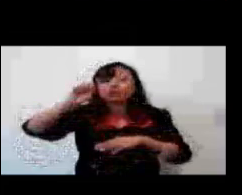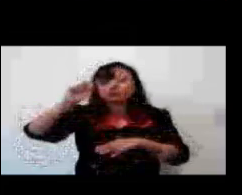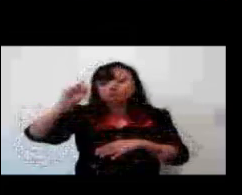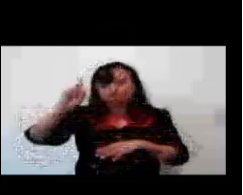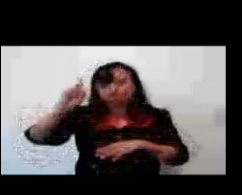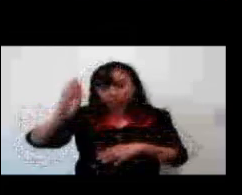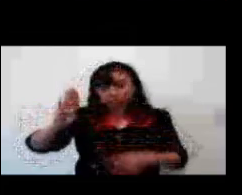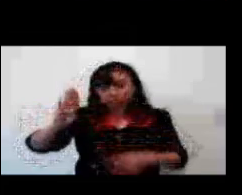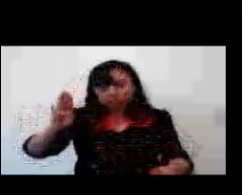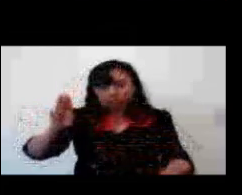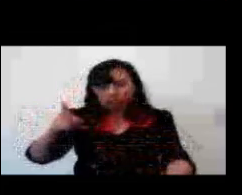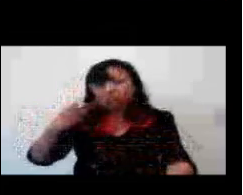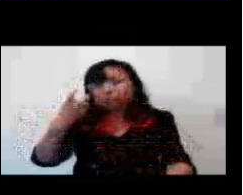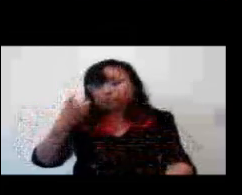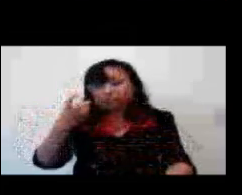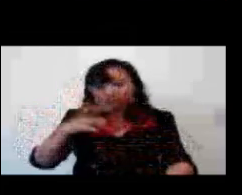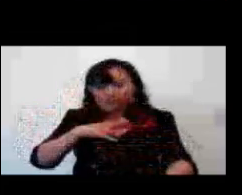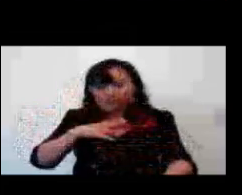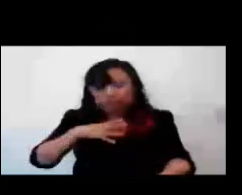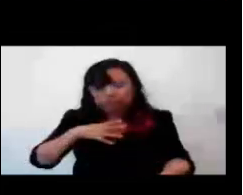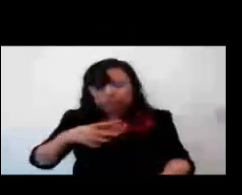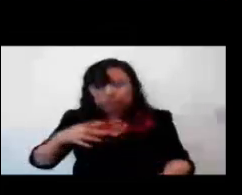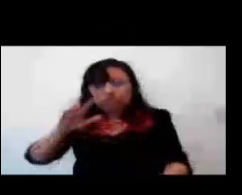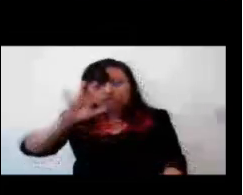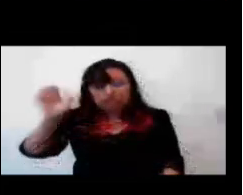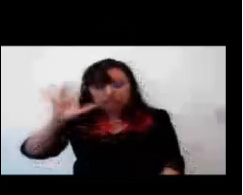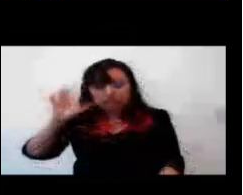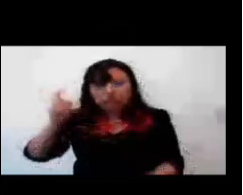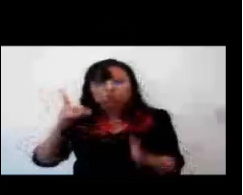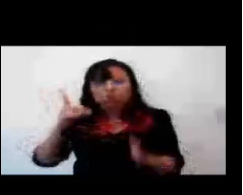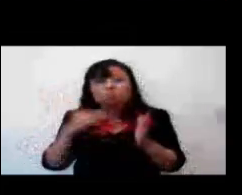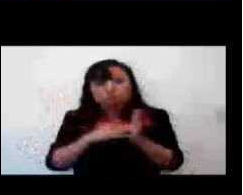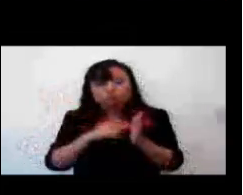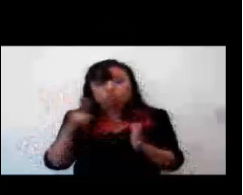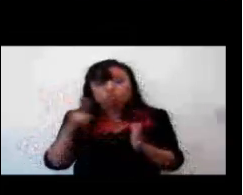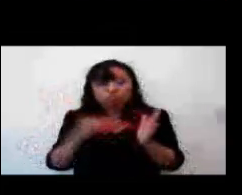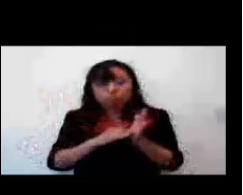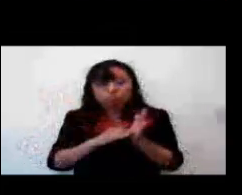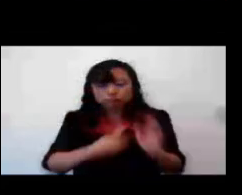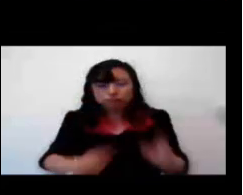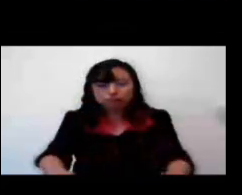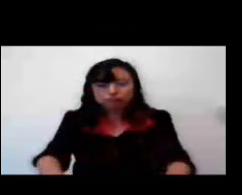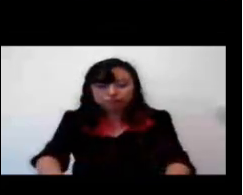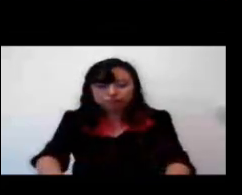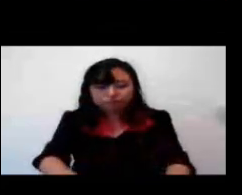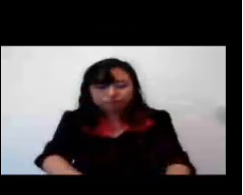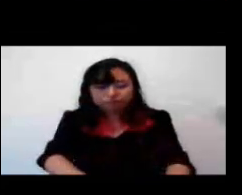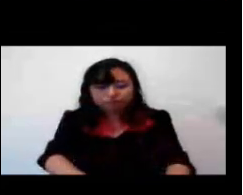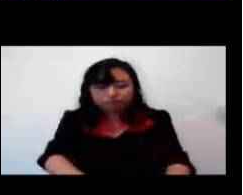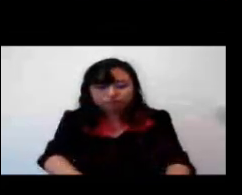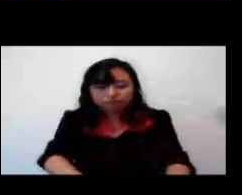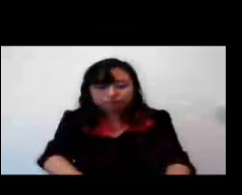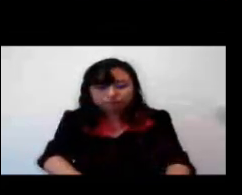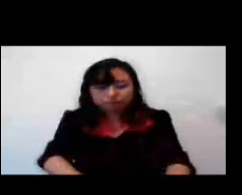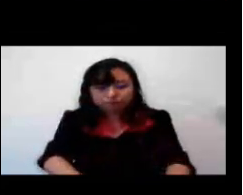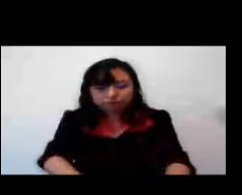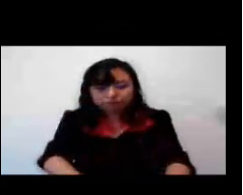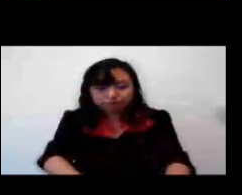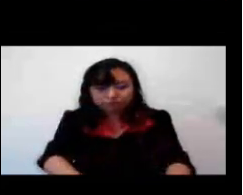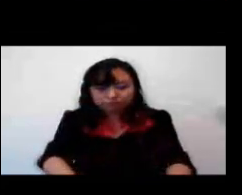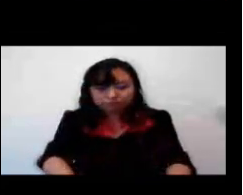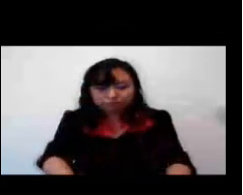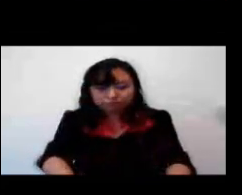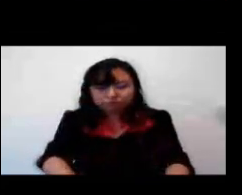en por lo menos estas tres frecuencias, 500, 1000 y 2000 kHz. O bien, cuando la comprensión del